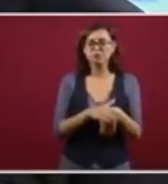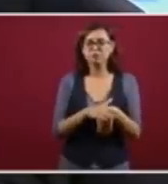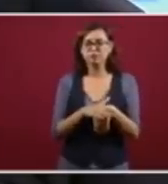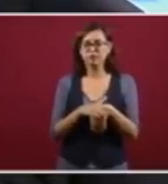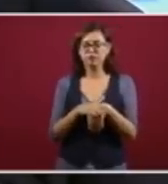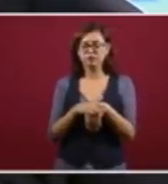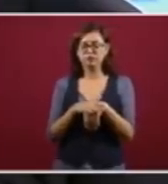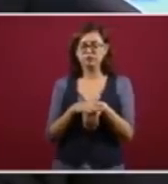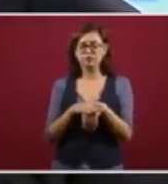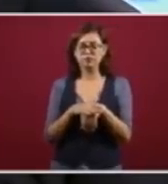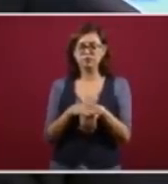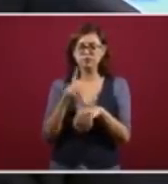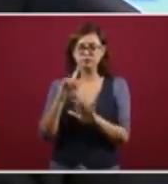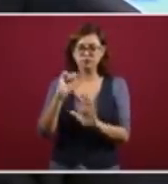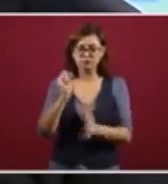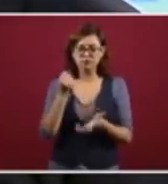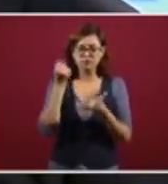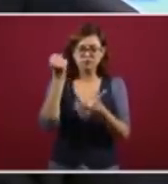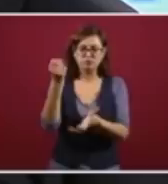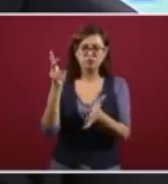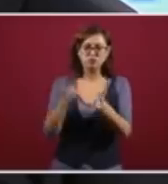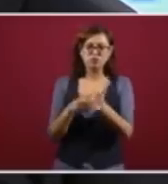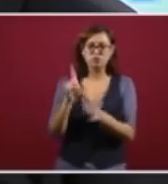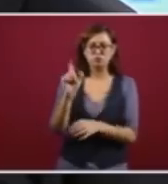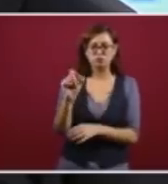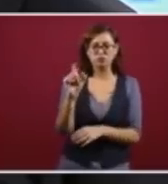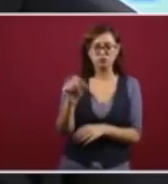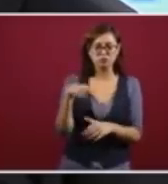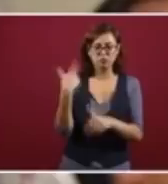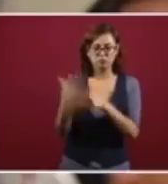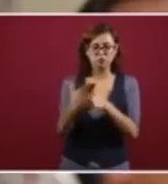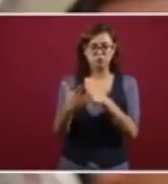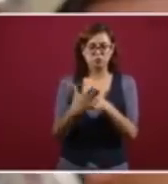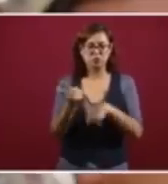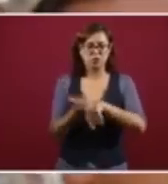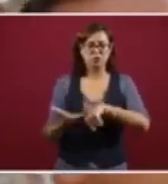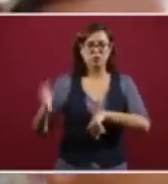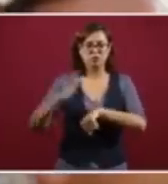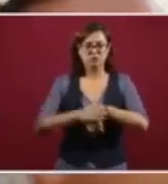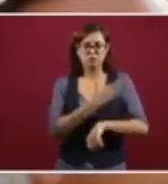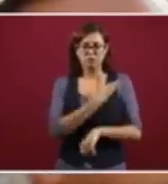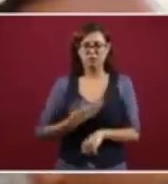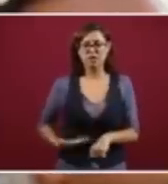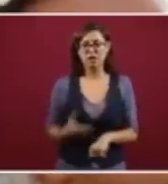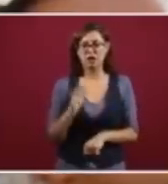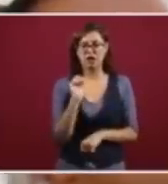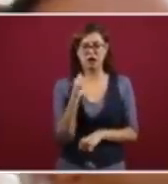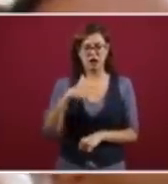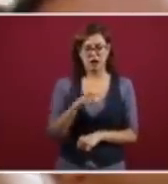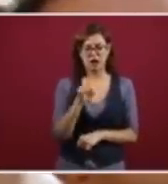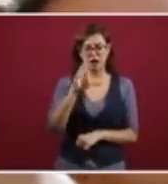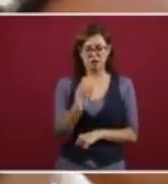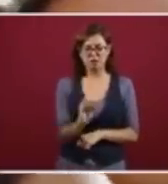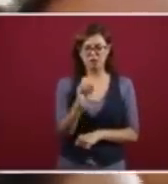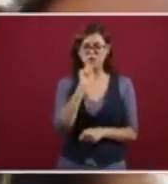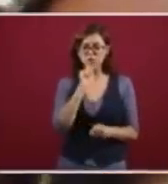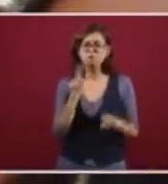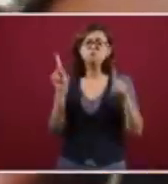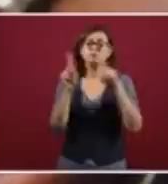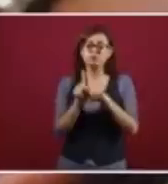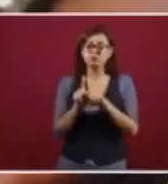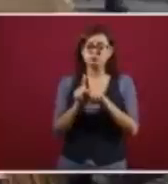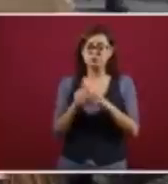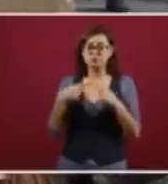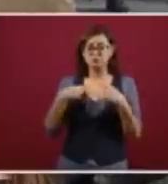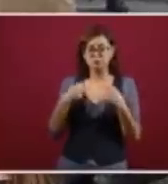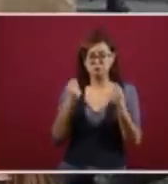el presupuesto 2020 del señor presidente Andrés Manuel López Obrador. Y este otro elemento que a mí me